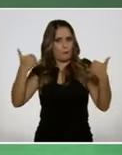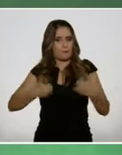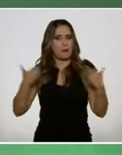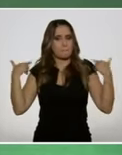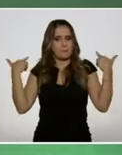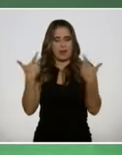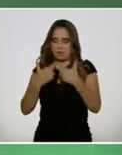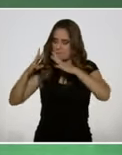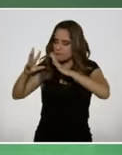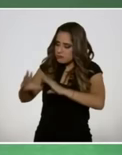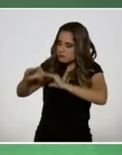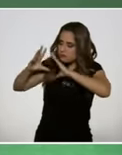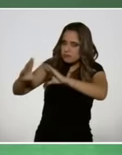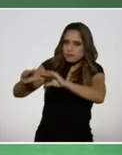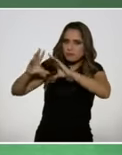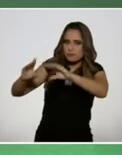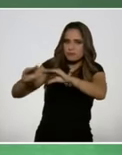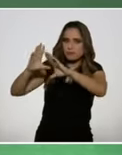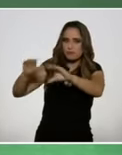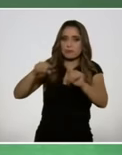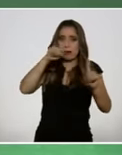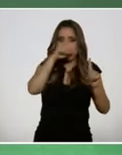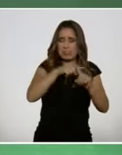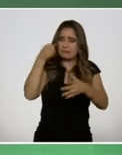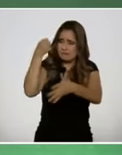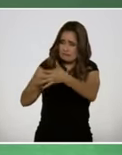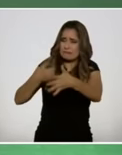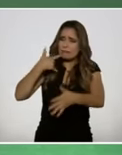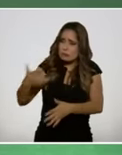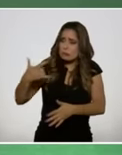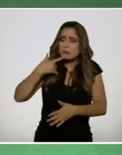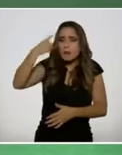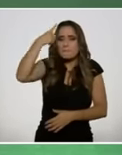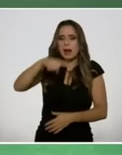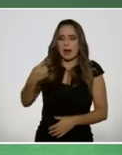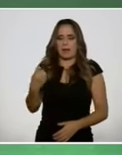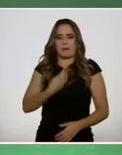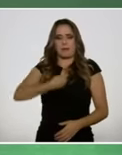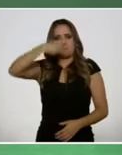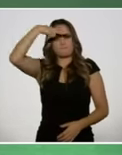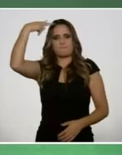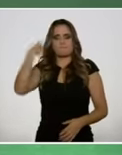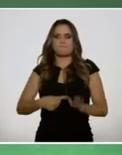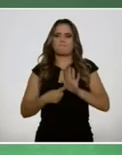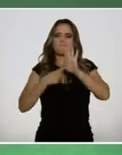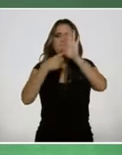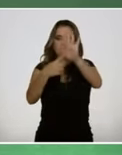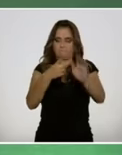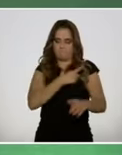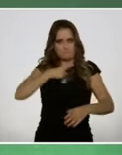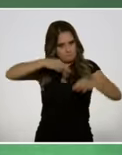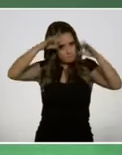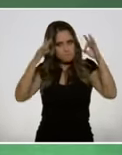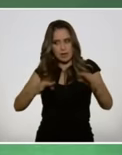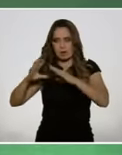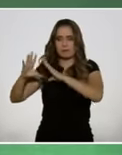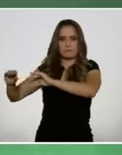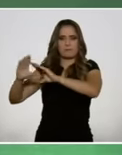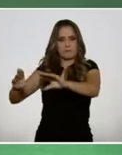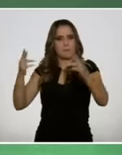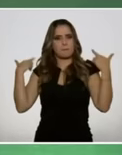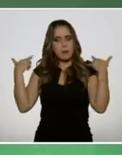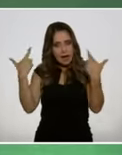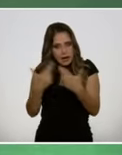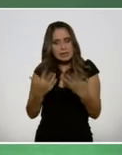decía, el lograr dotar la identidad nacional al pueblo de México, así como atender diversas necesidades de los maestros y